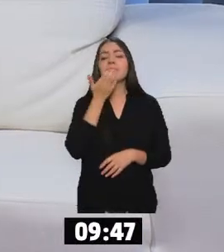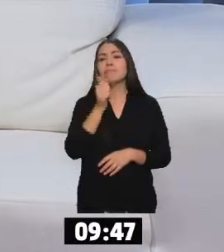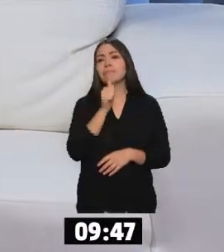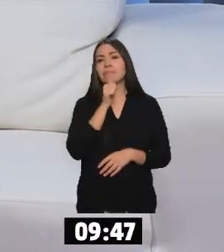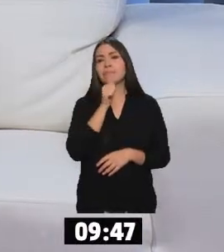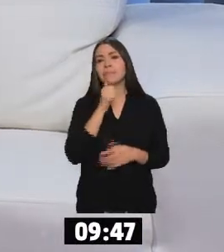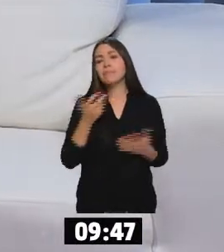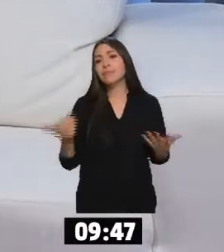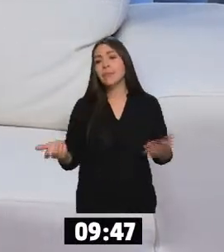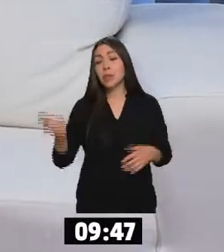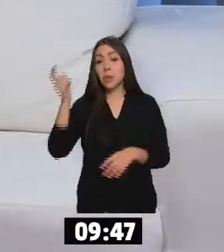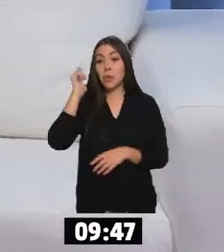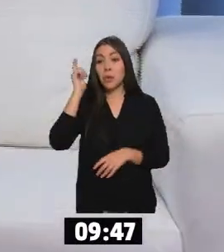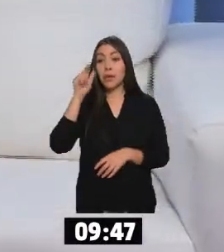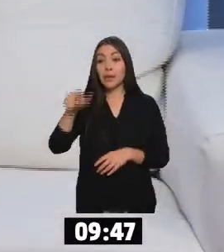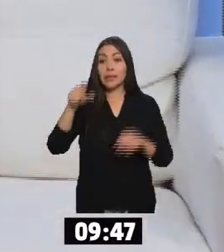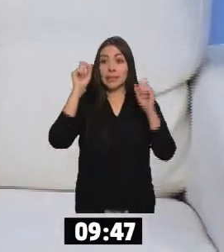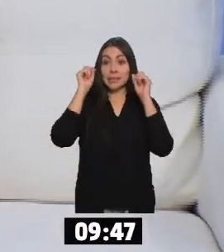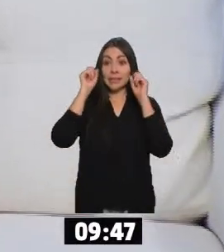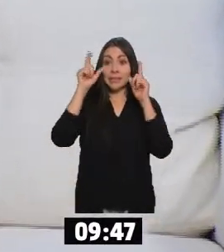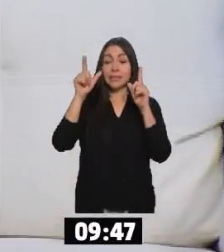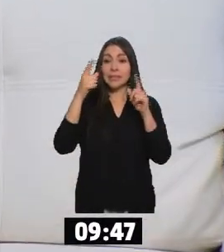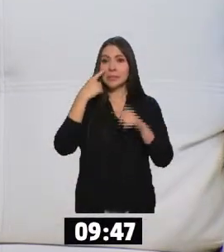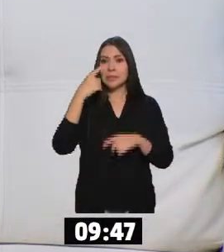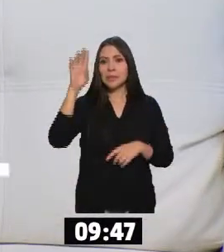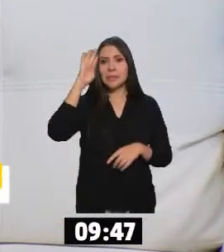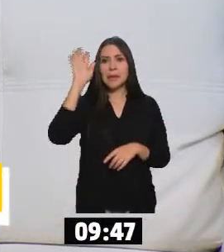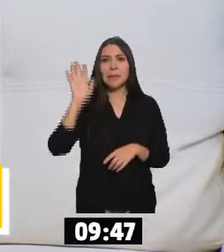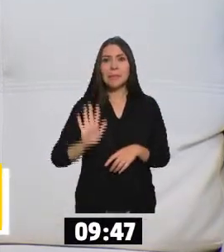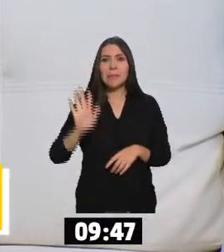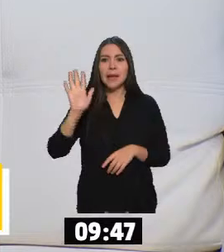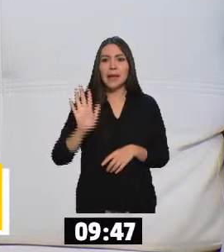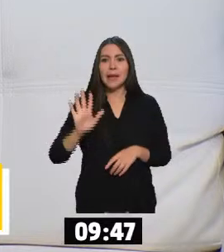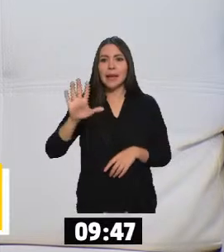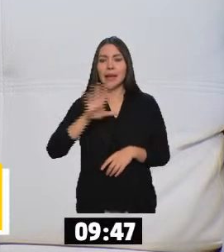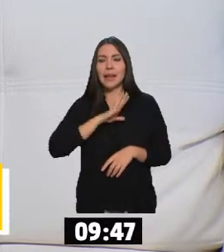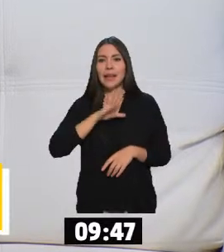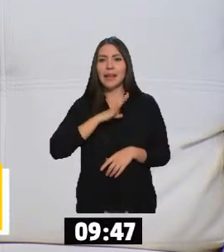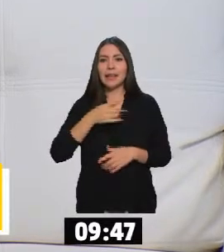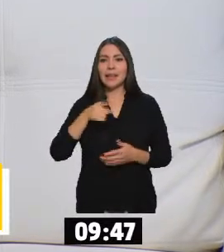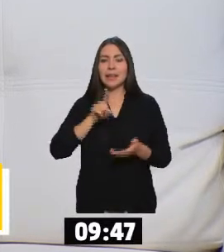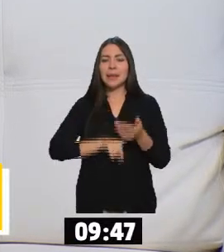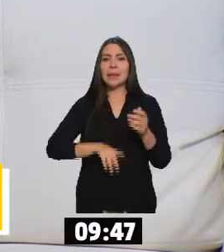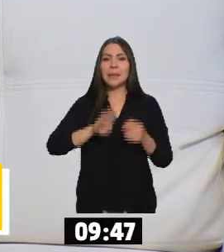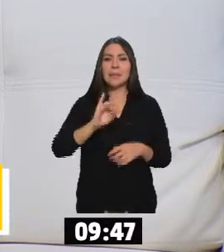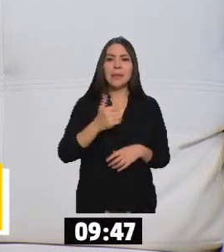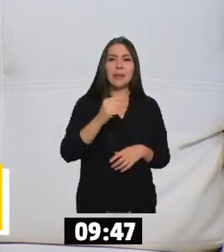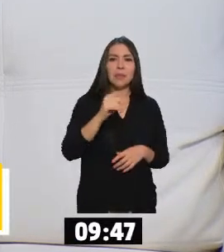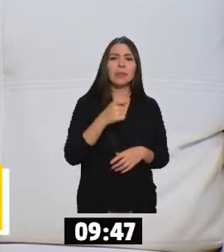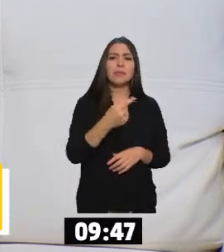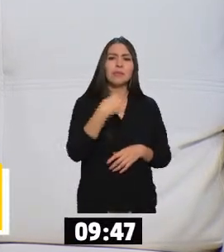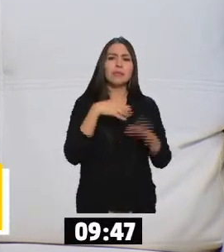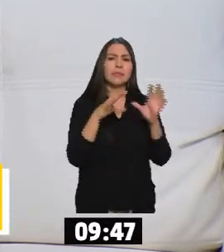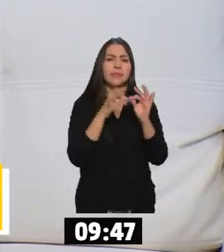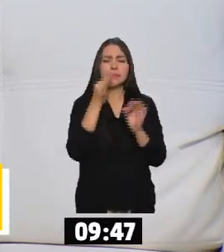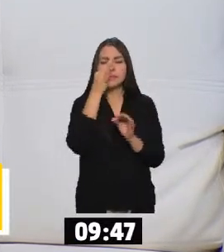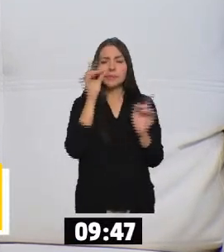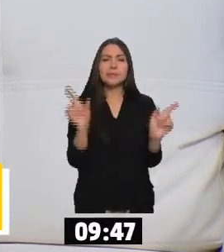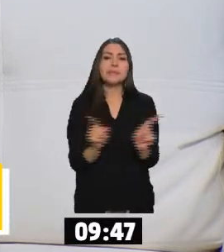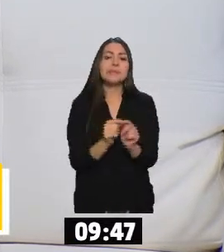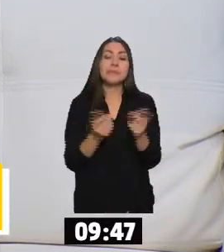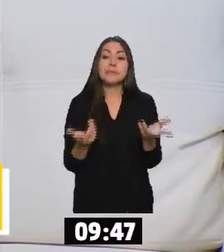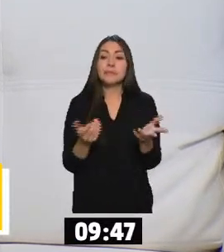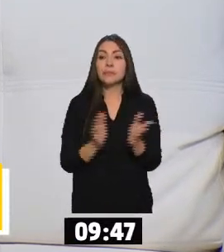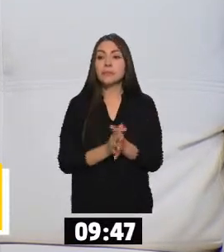usted despierta y está, pero qué bárbaro, como si trajera beatbox. Sí, Así es. Cuéntenos a ver un resumencito. Híjole, la verdad es que